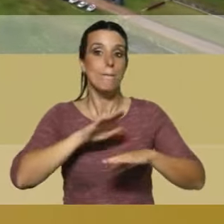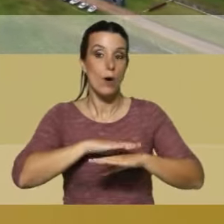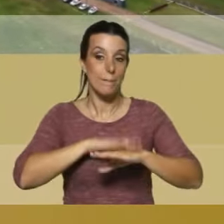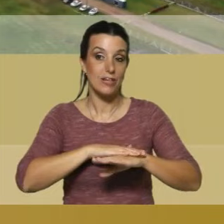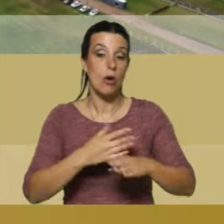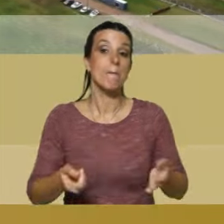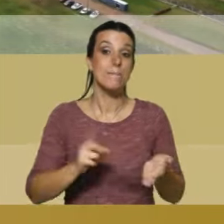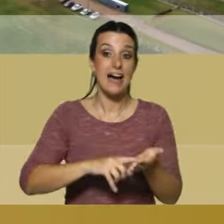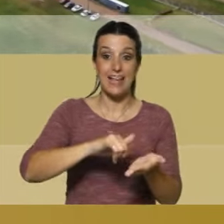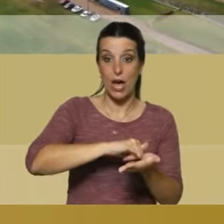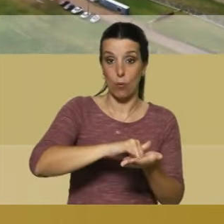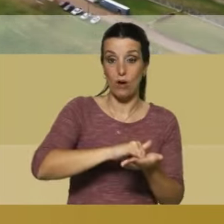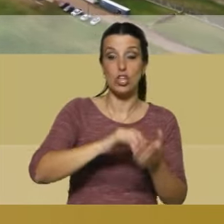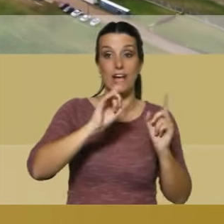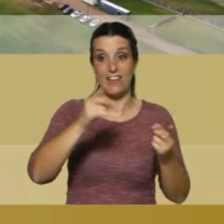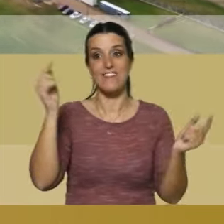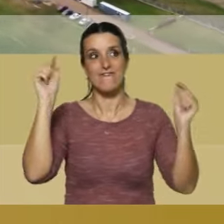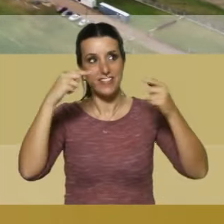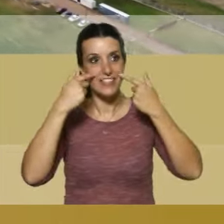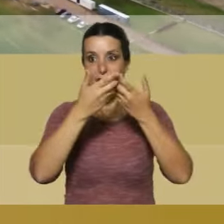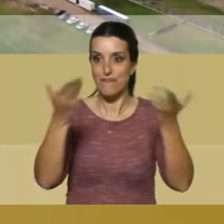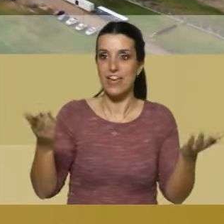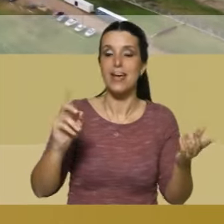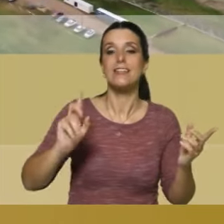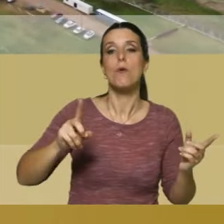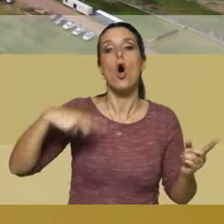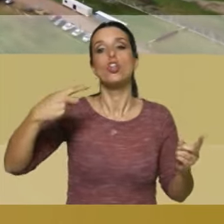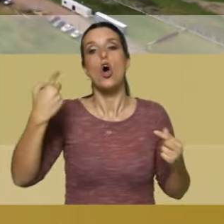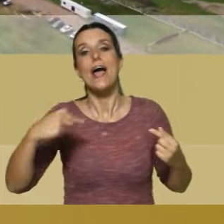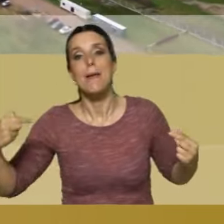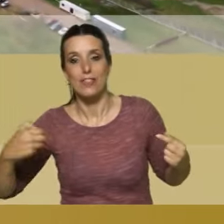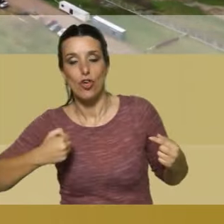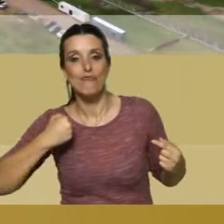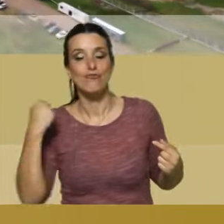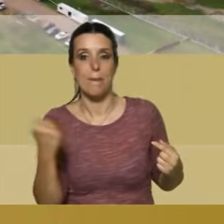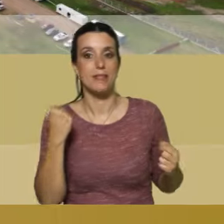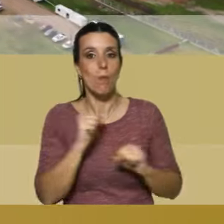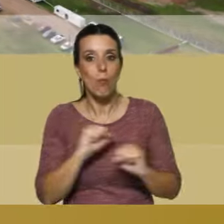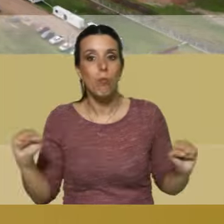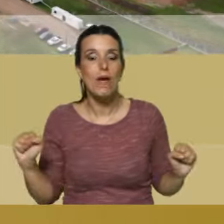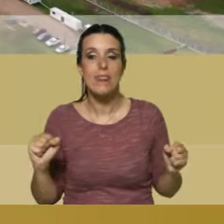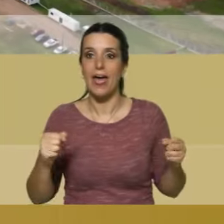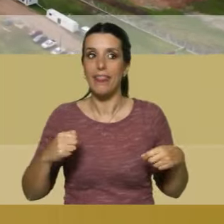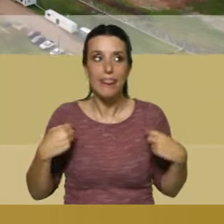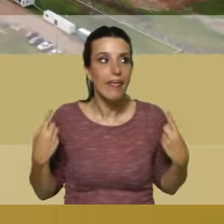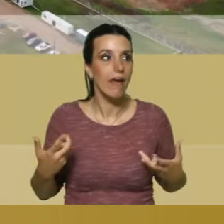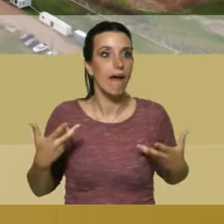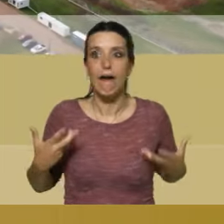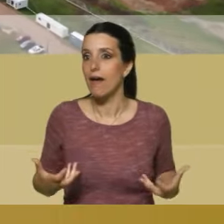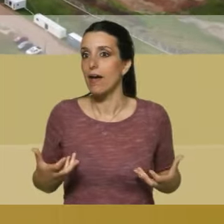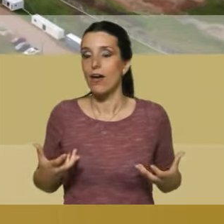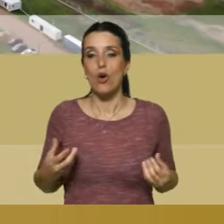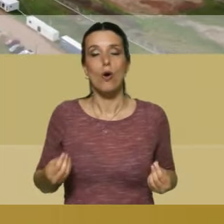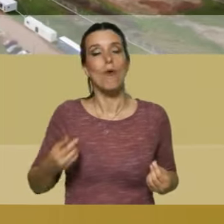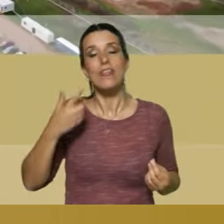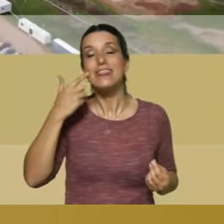además del aeropuerto y sobre todo vinimos por él hay otros elementos que creo que hacen que haya una efervescencia como